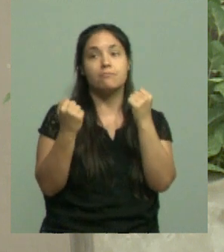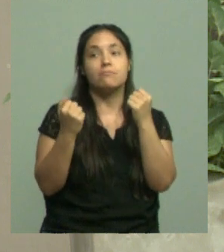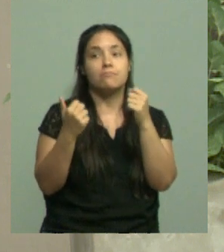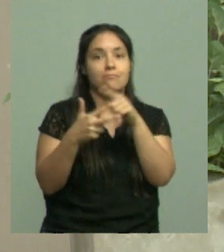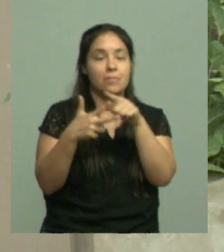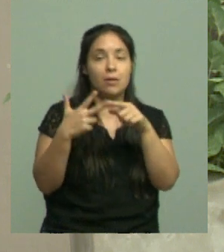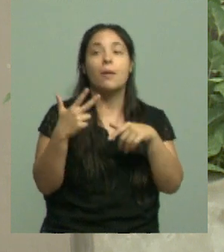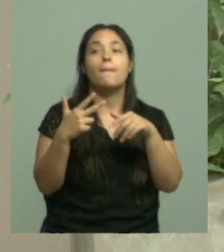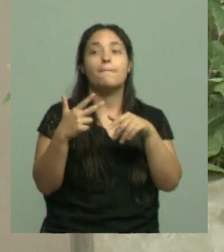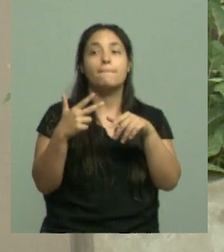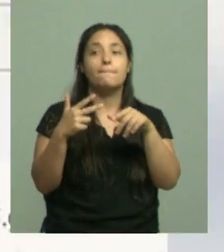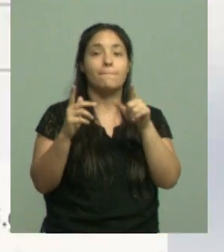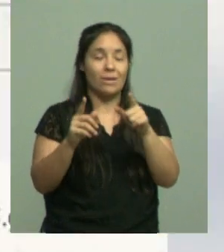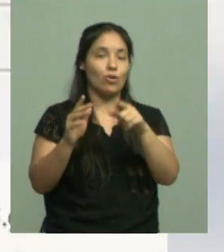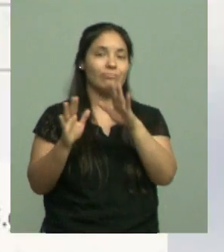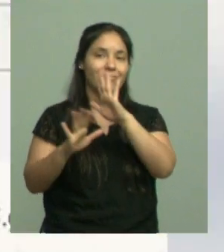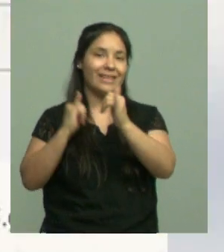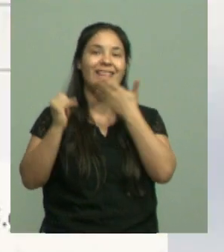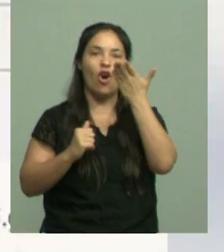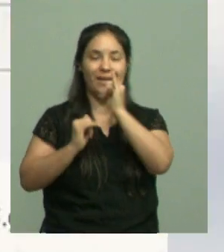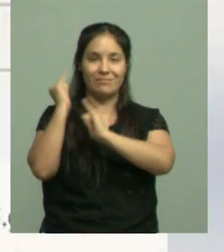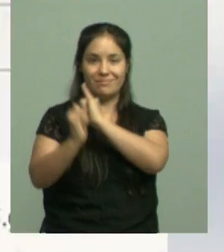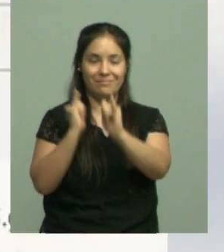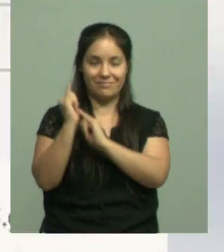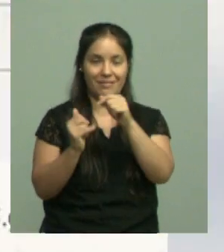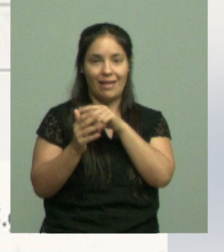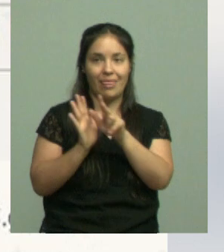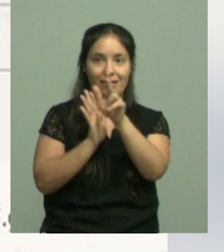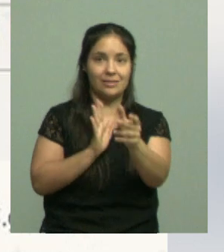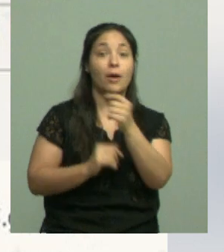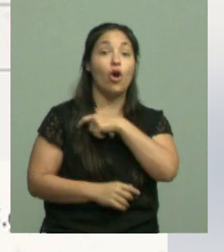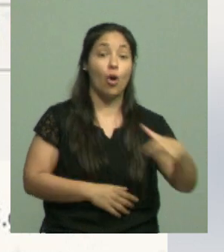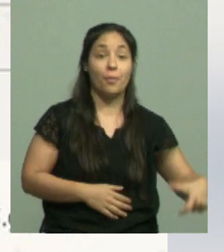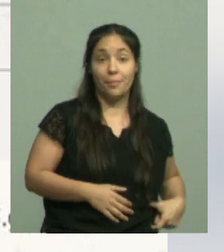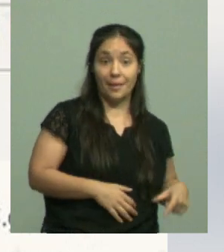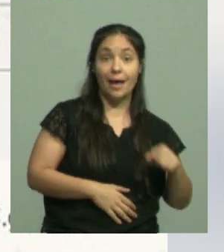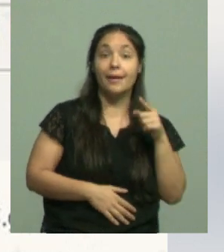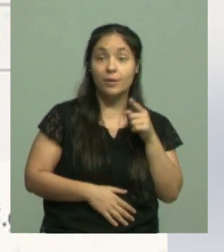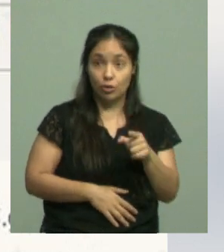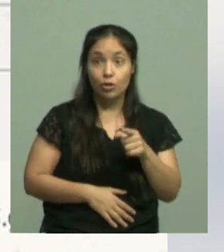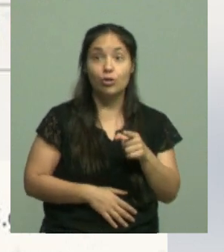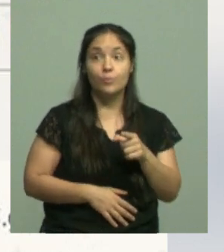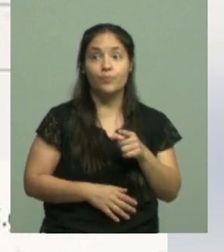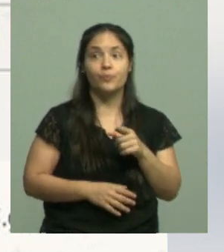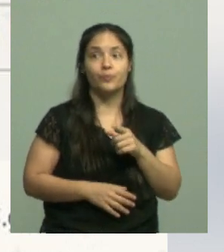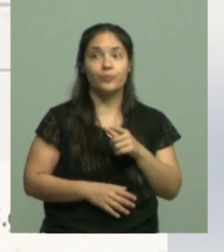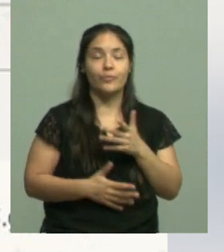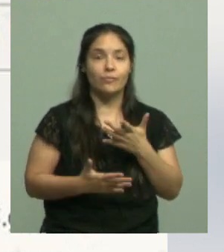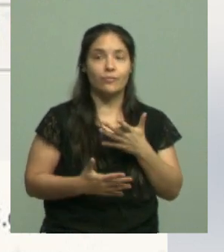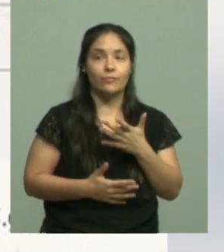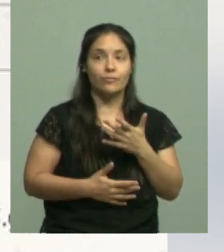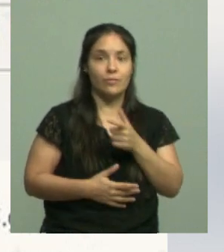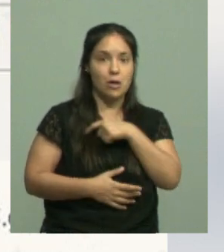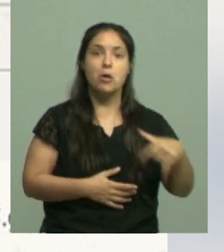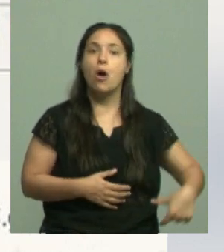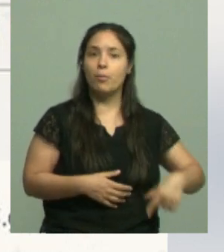se detalla en la bibliografía, que claramente el gobierno, en el que el gobierno se viene sacando una buena